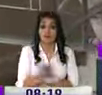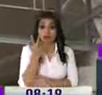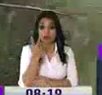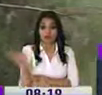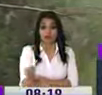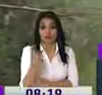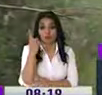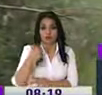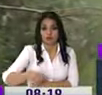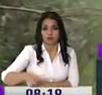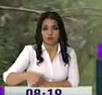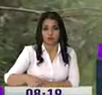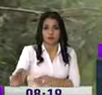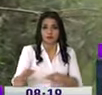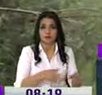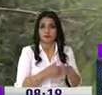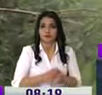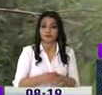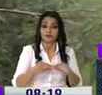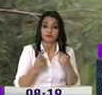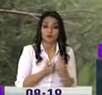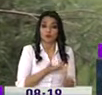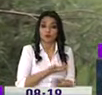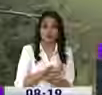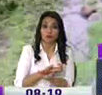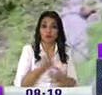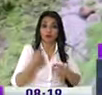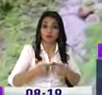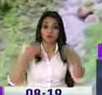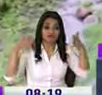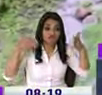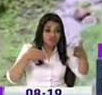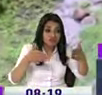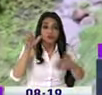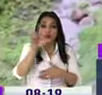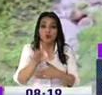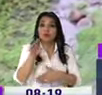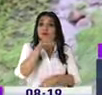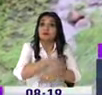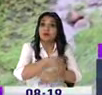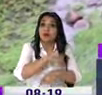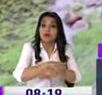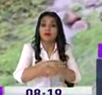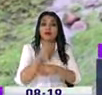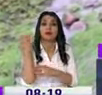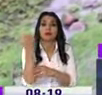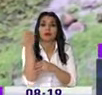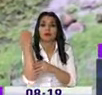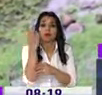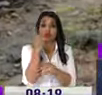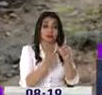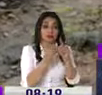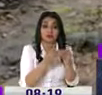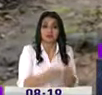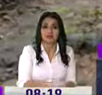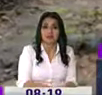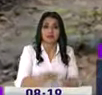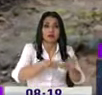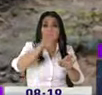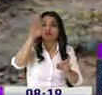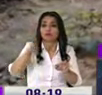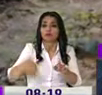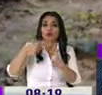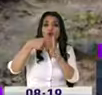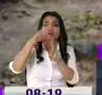De igual manera, el Cuerpo de Bomberos de Quito atendió la tarde de este lunes la alerta de 2 personas extraviadas en Cruz Loma, sector